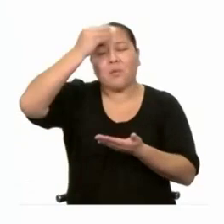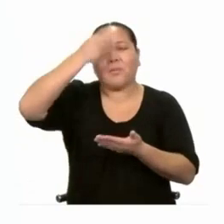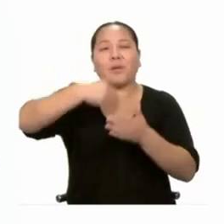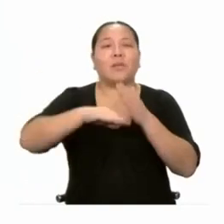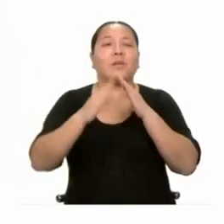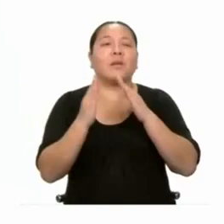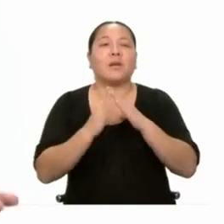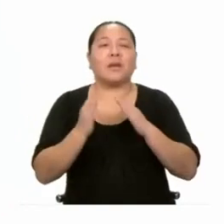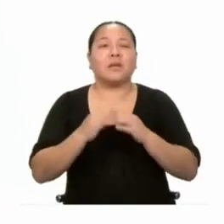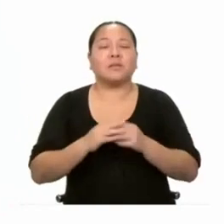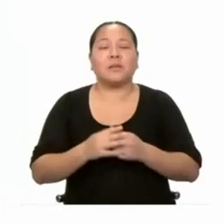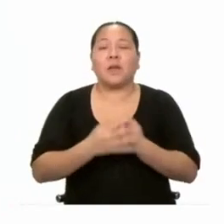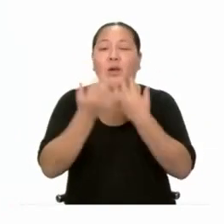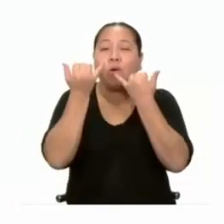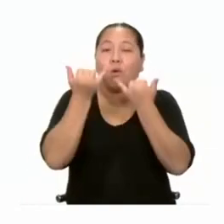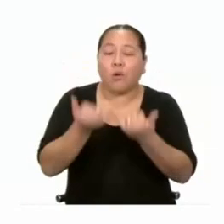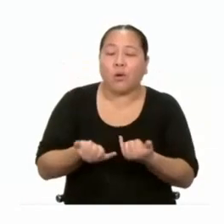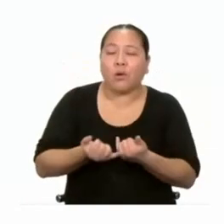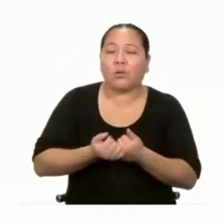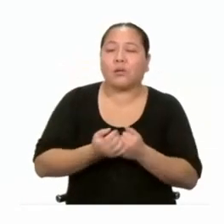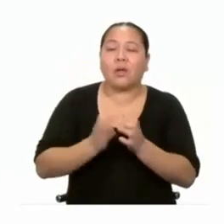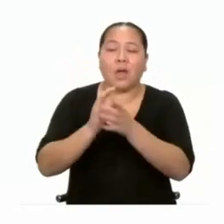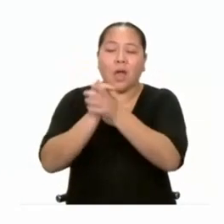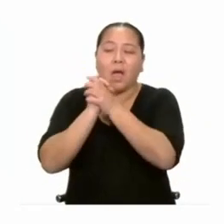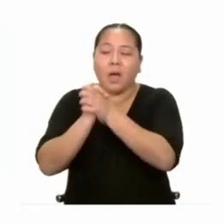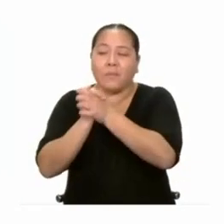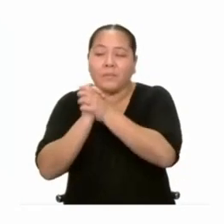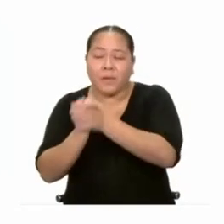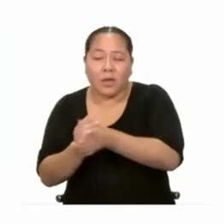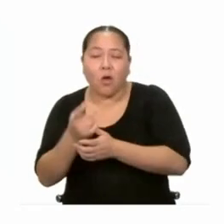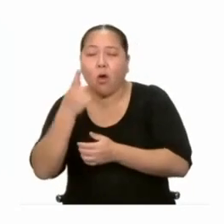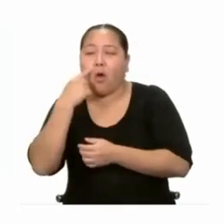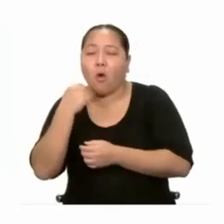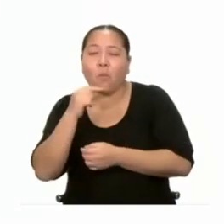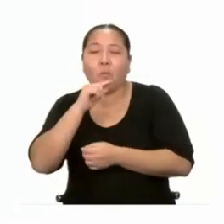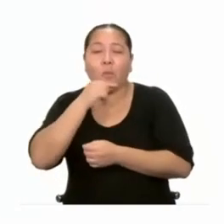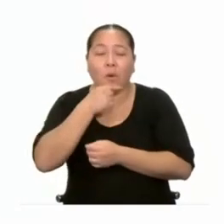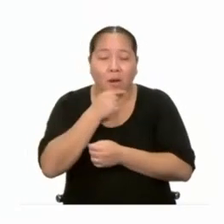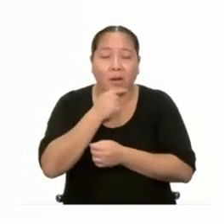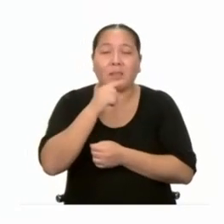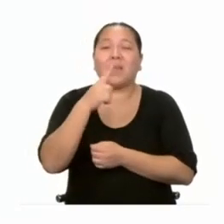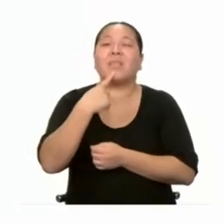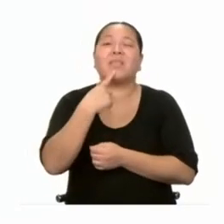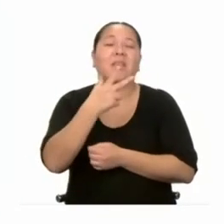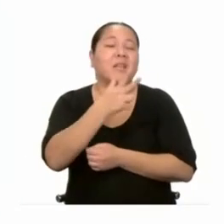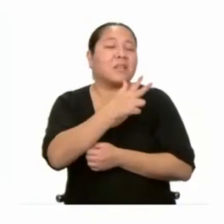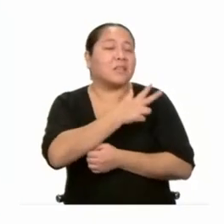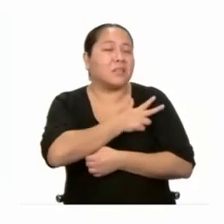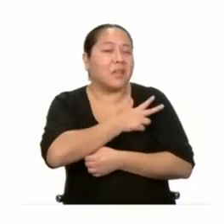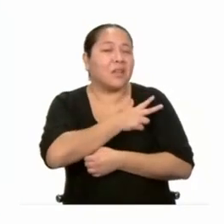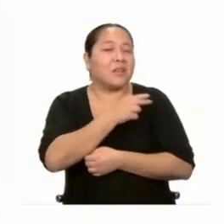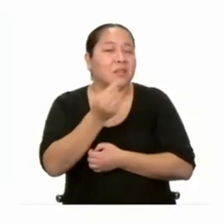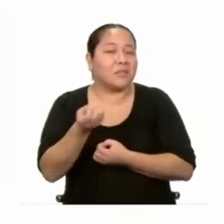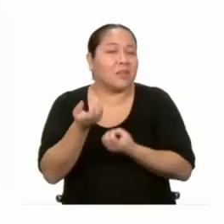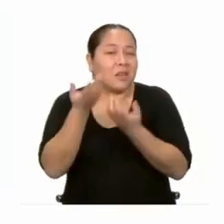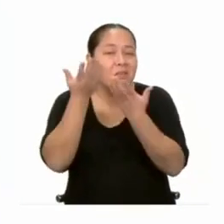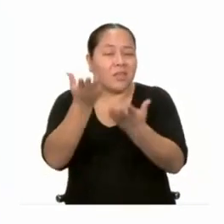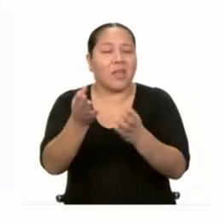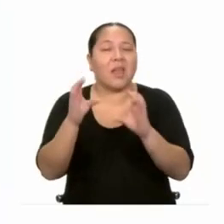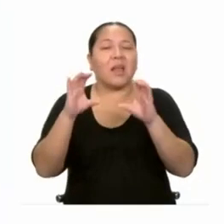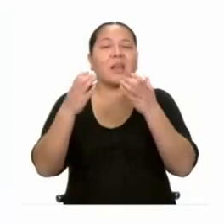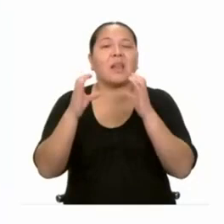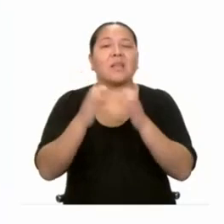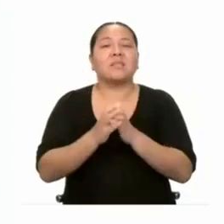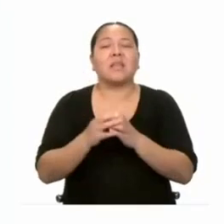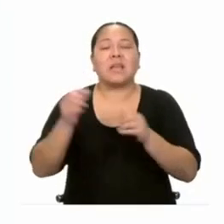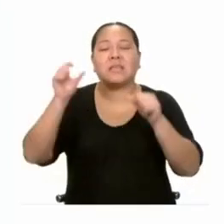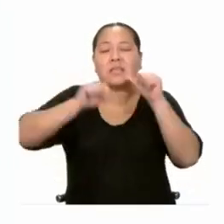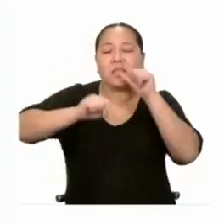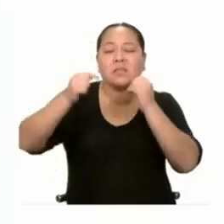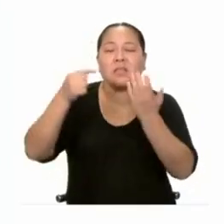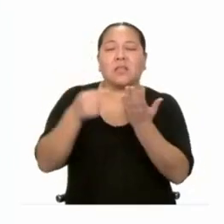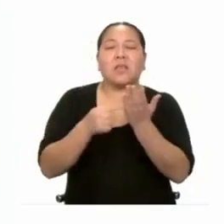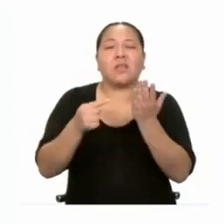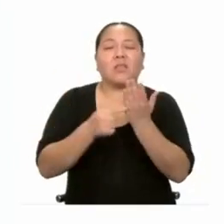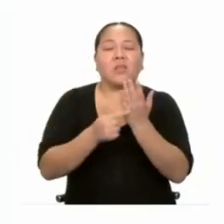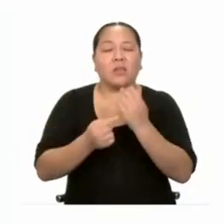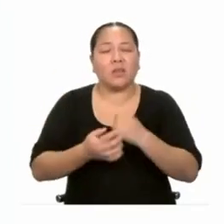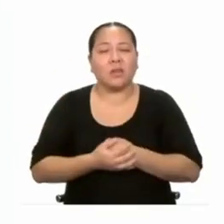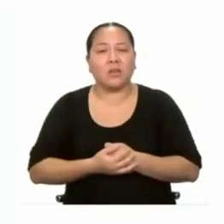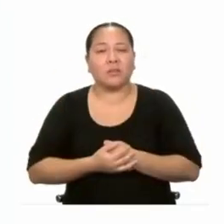aprendiendo en casa. Hoy, nuestros amigos y amigas de tercero de secundaria recibirán el curso de Ciencia y